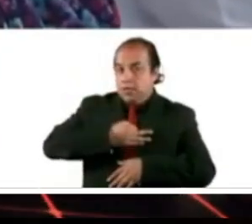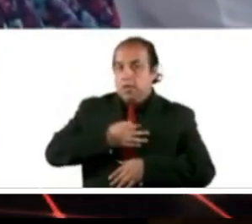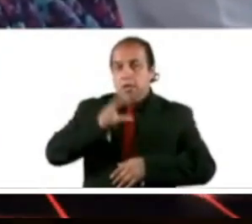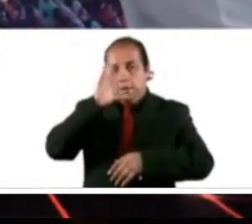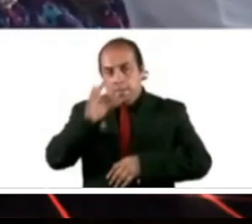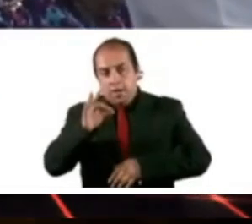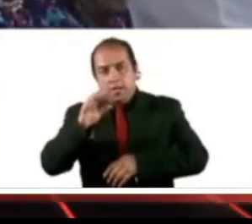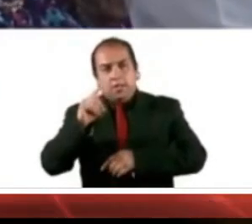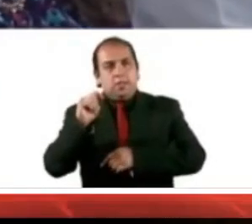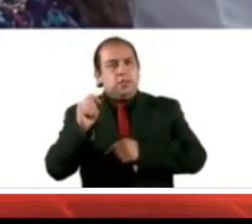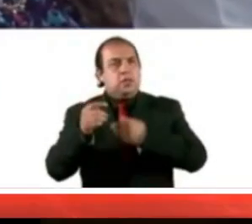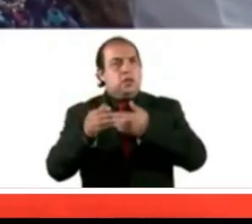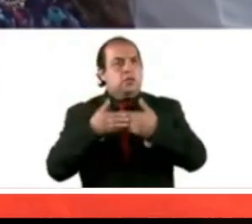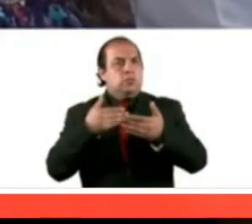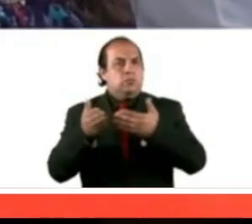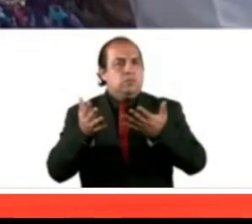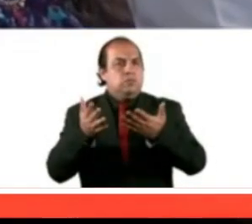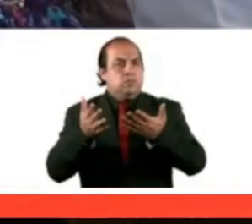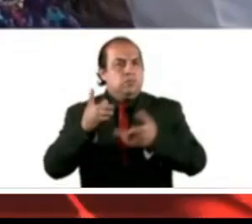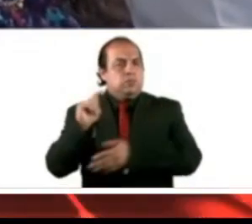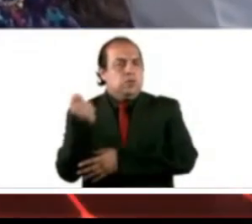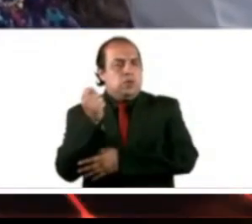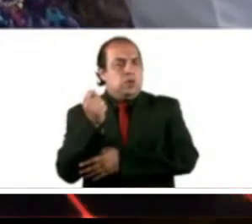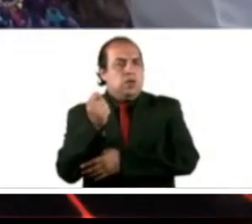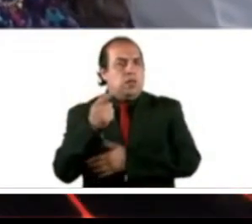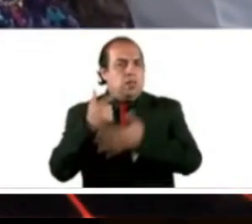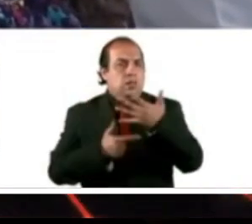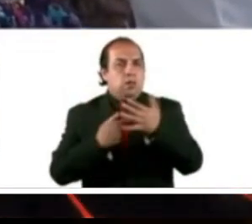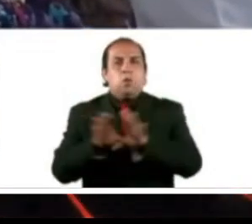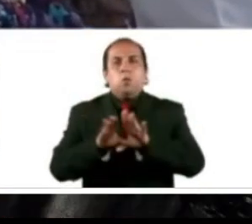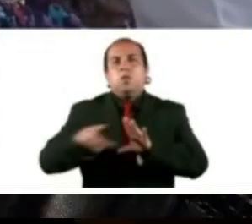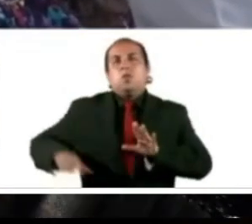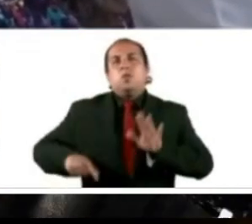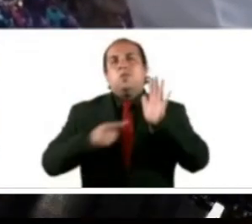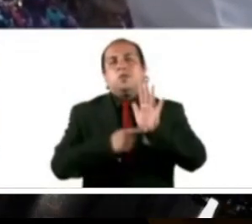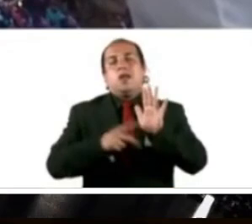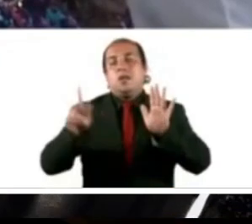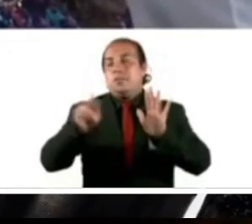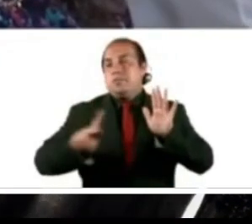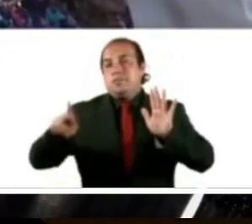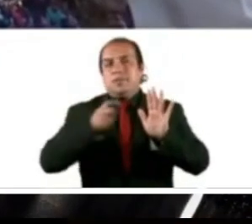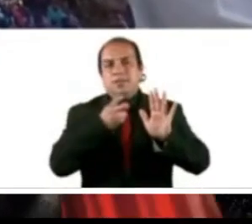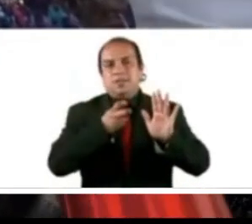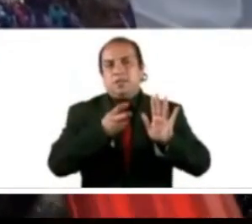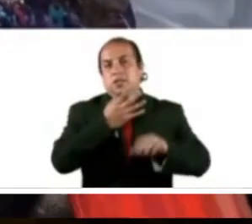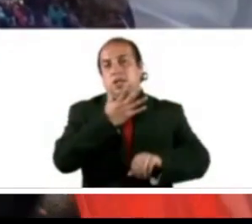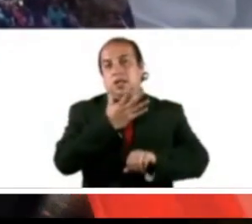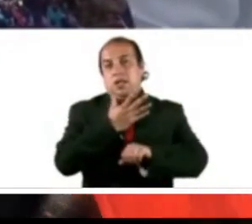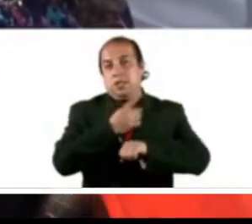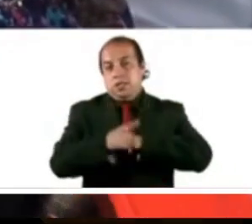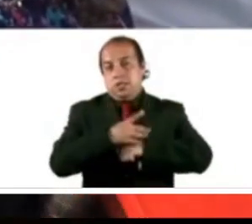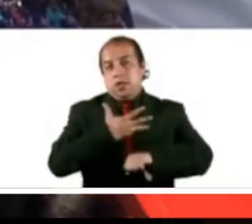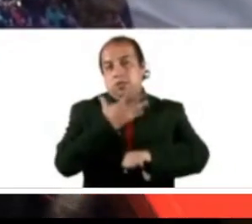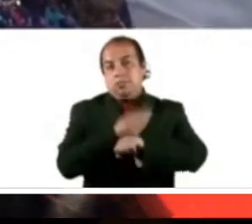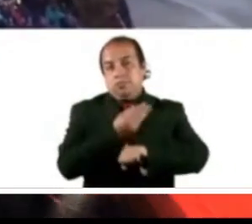metodología, etcétera, ¿cómo va a ser su gobierno para demostrarle a la ciudadanía que efectivamente no fue mantenimiento? Porque están acusando y la gente